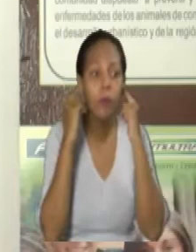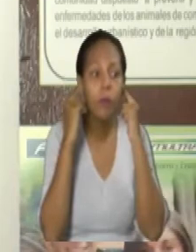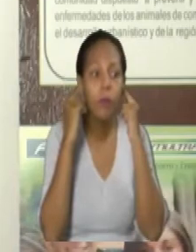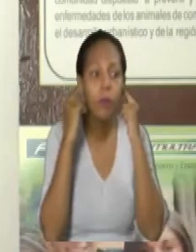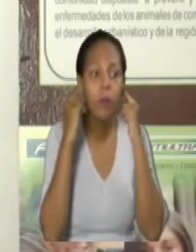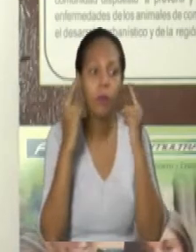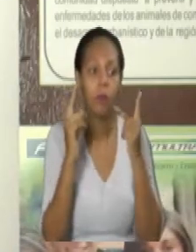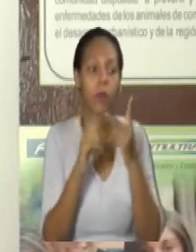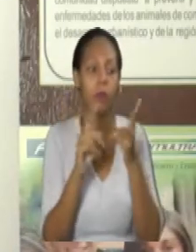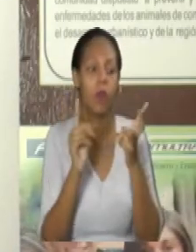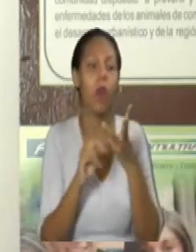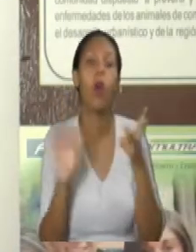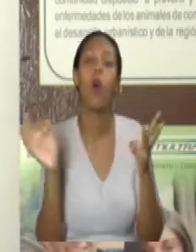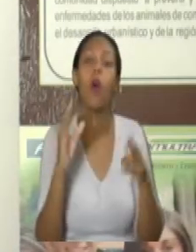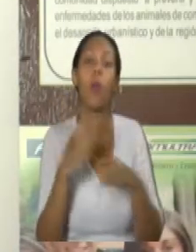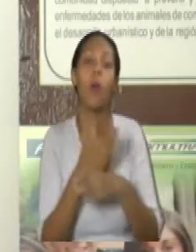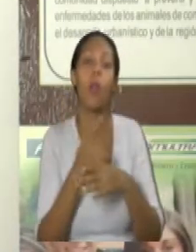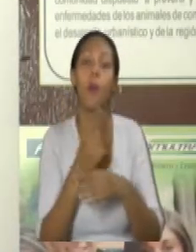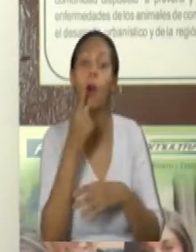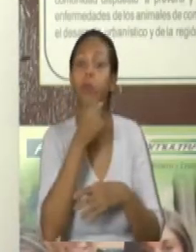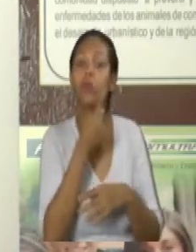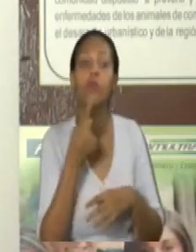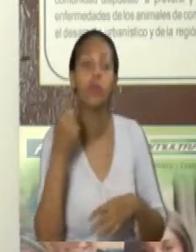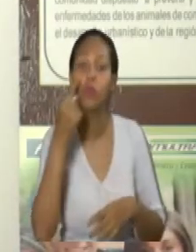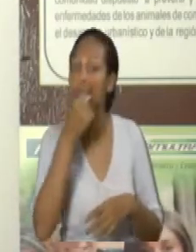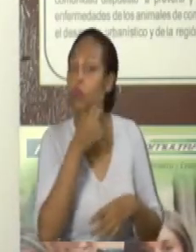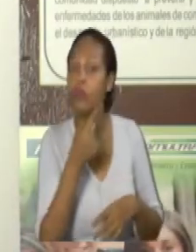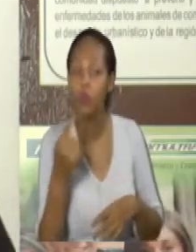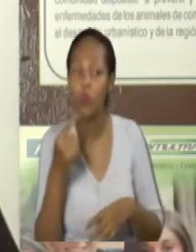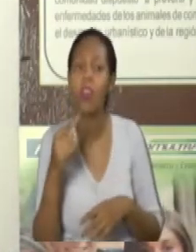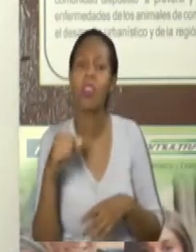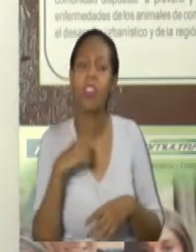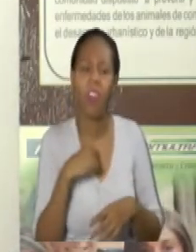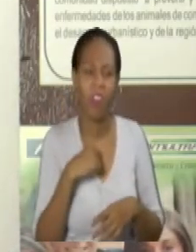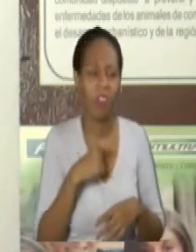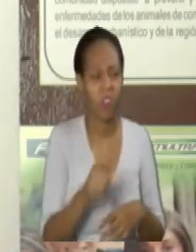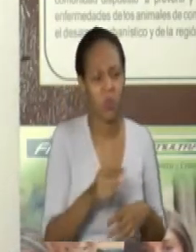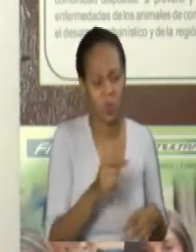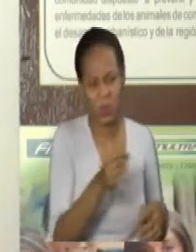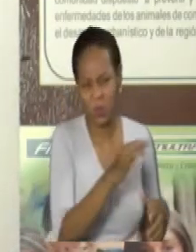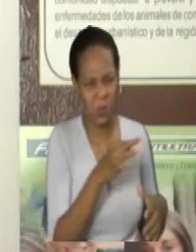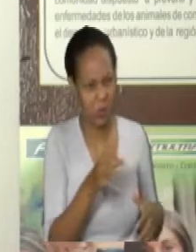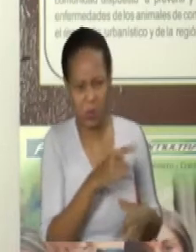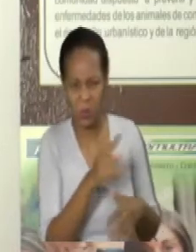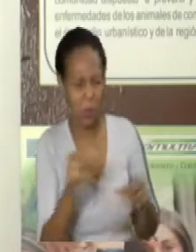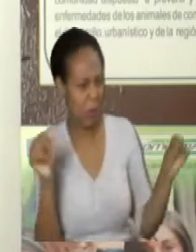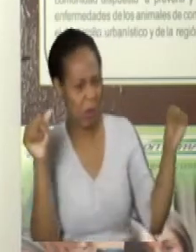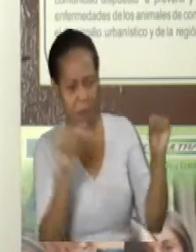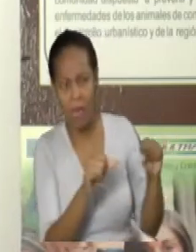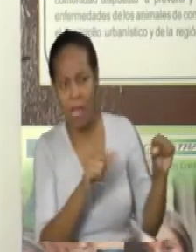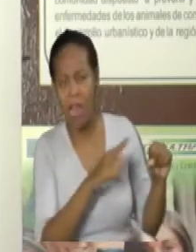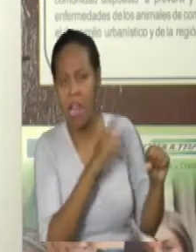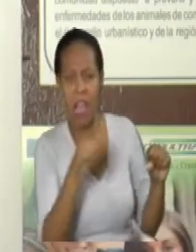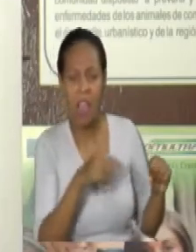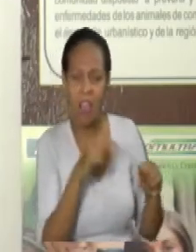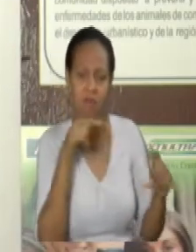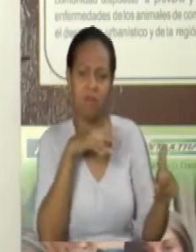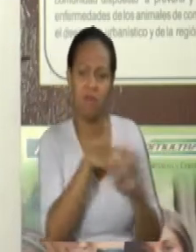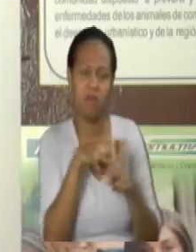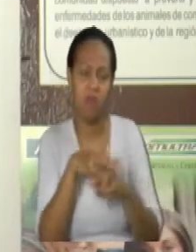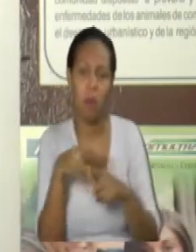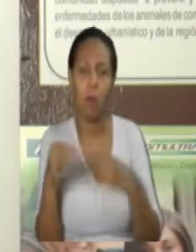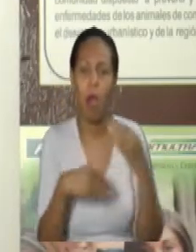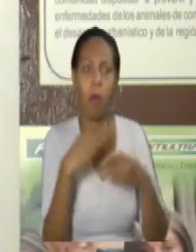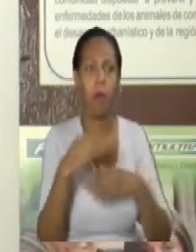nivel de la boca. Eso, hay una acumulación de bacterias por diferentes patologías que generan una liberación de